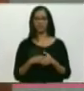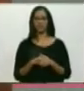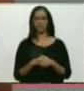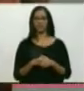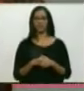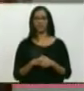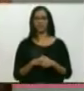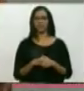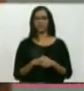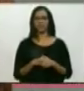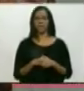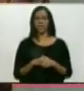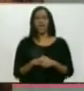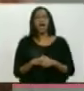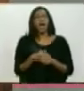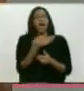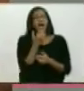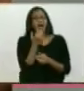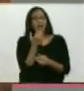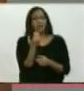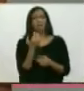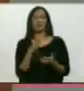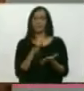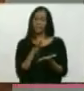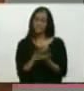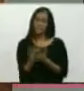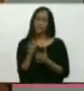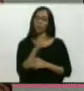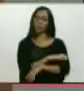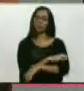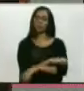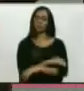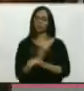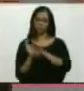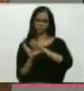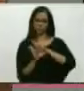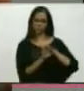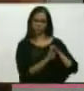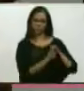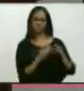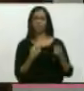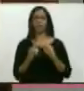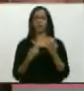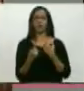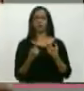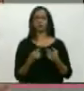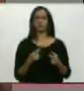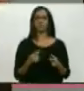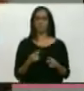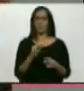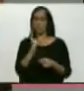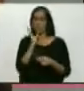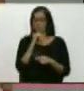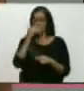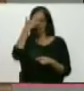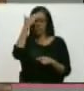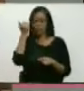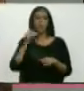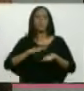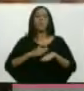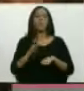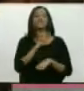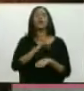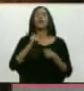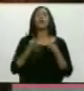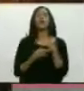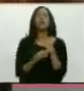Otra, el arepazo. Algo debe pasar en la oposición. Ahora bien, otra cosa que no hay que sacar de escena, porque el señor Juan